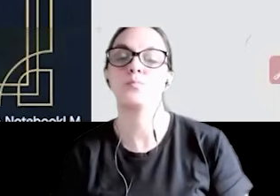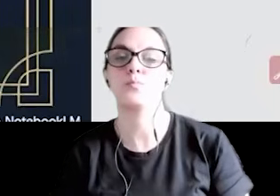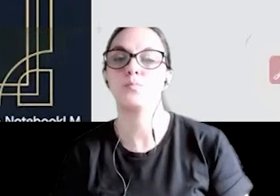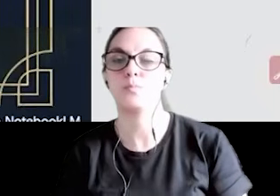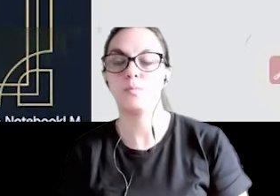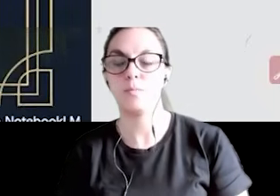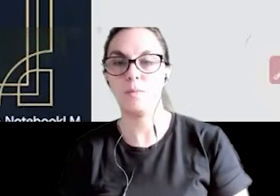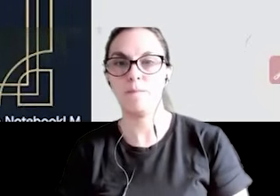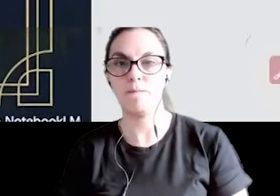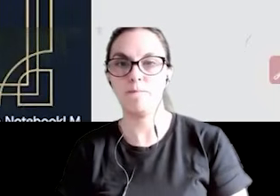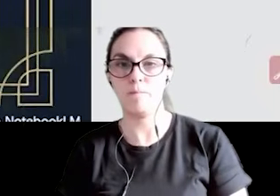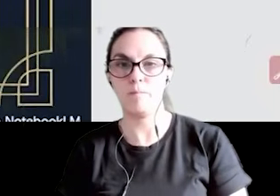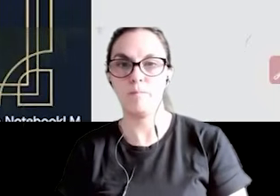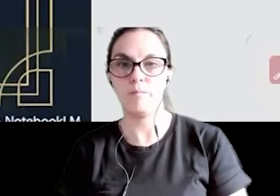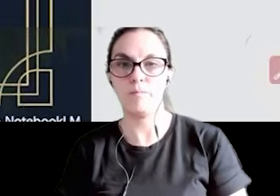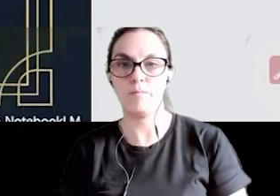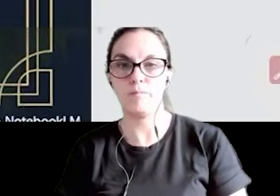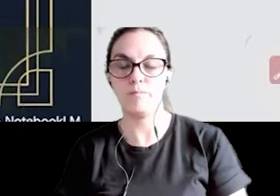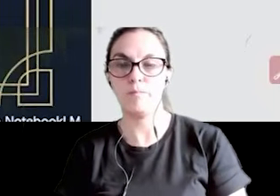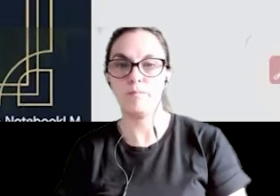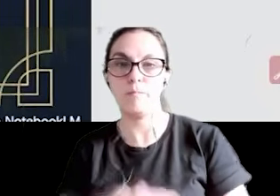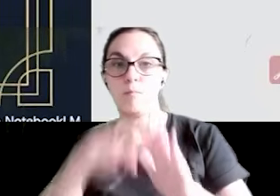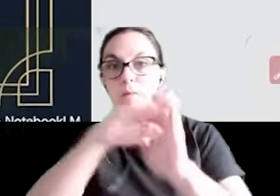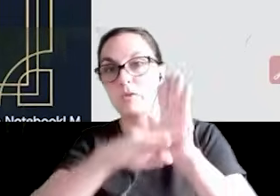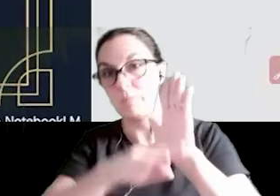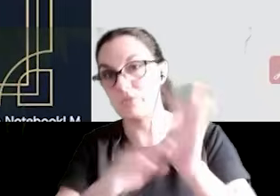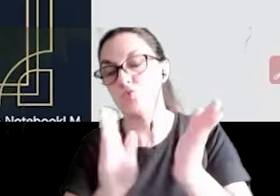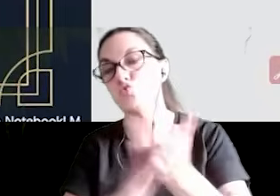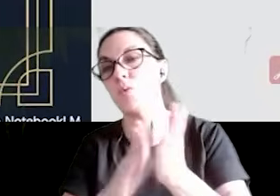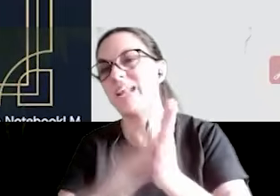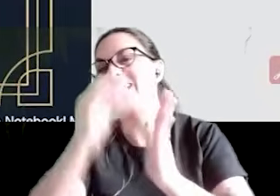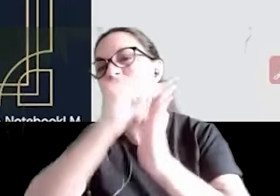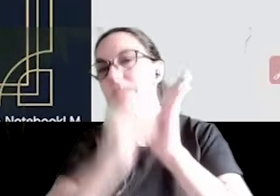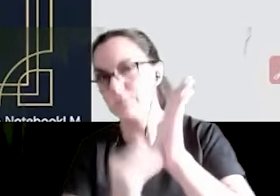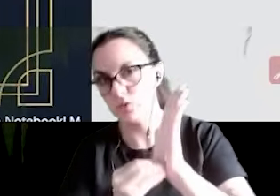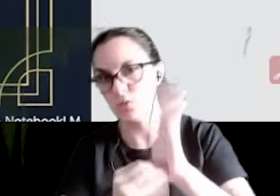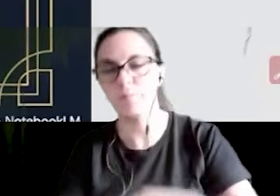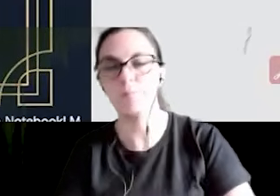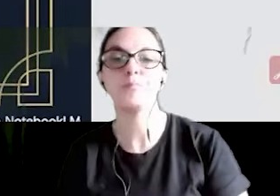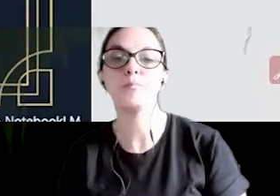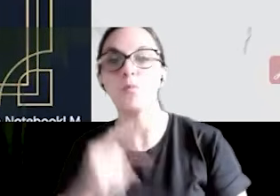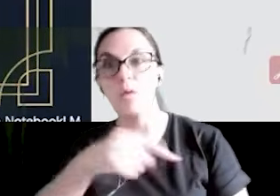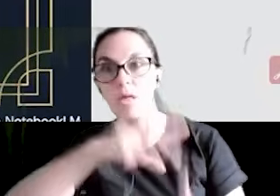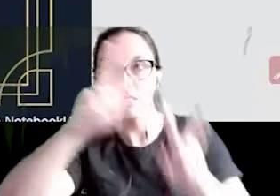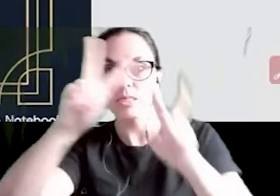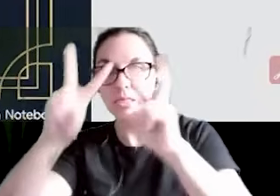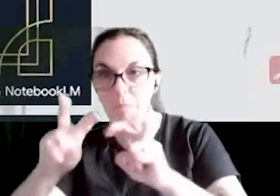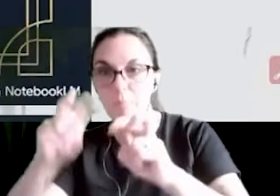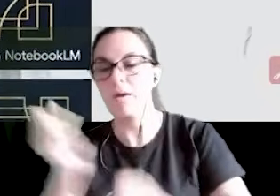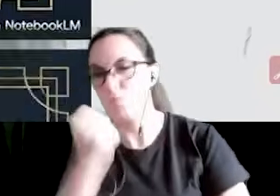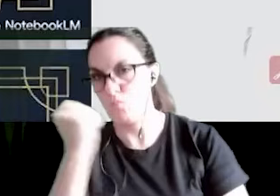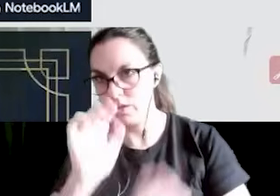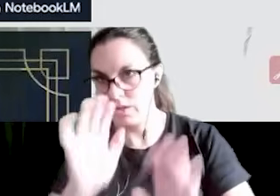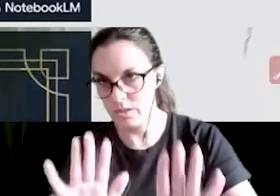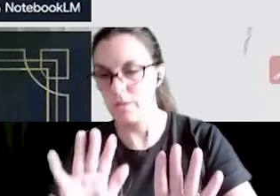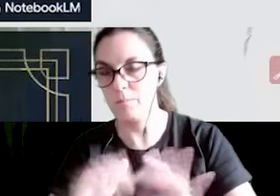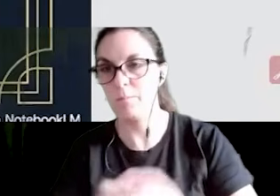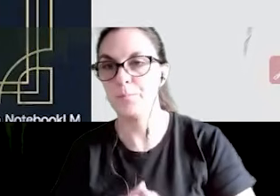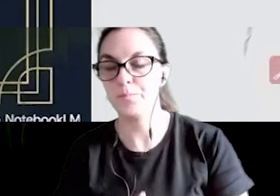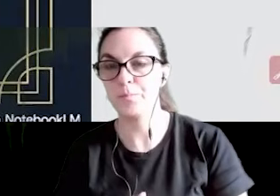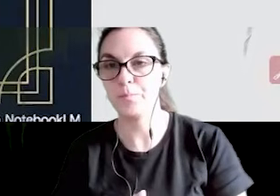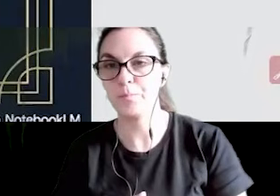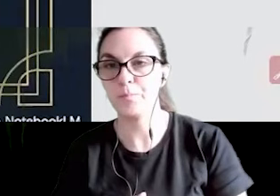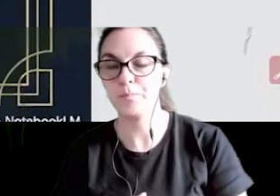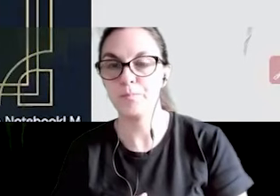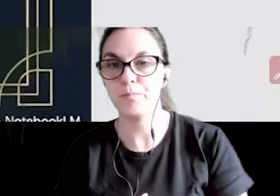en lo que es la gestión en cuanto a la inscripción. Tema no menor, y que hoy tal vez